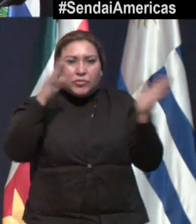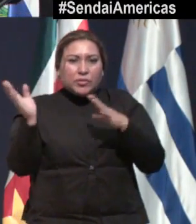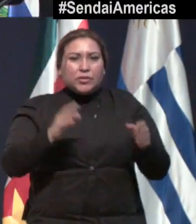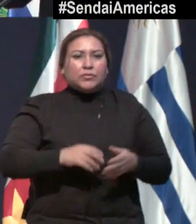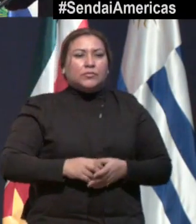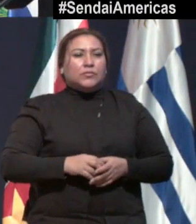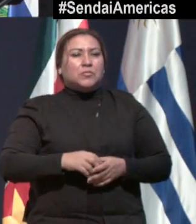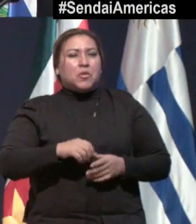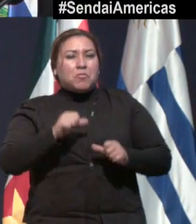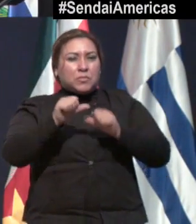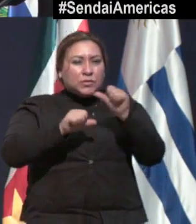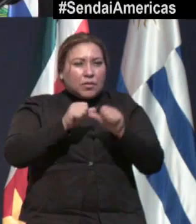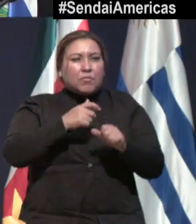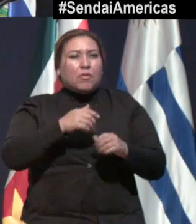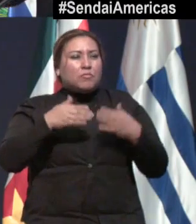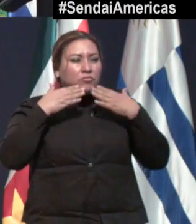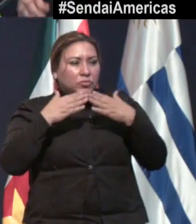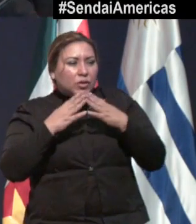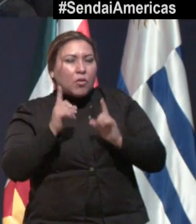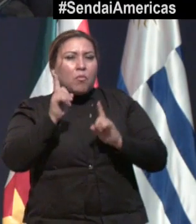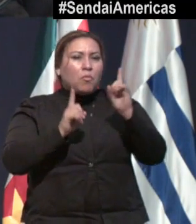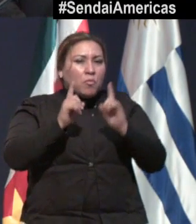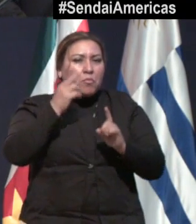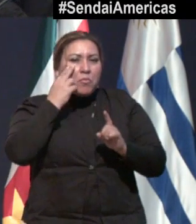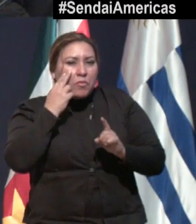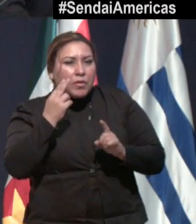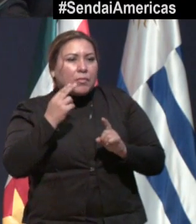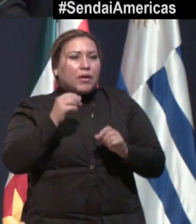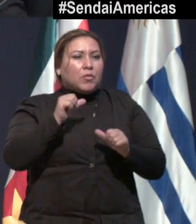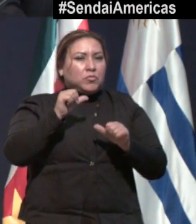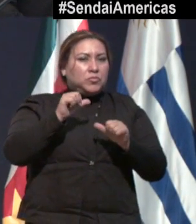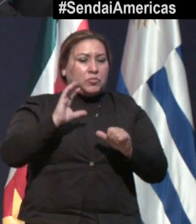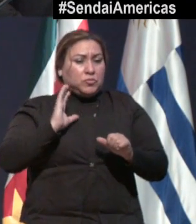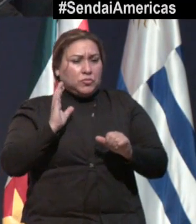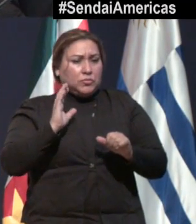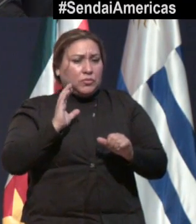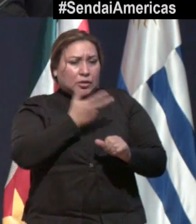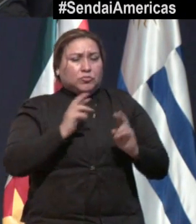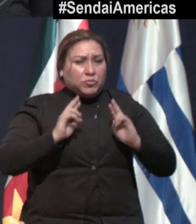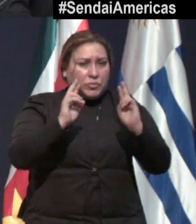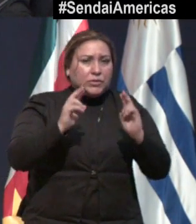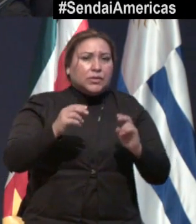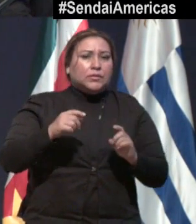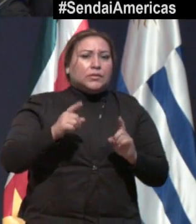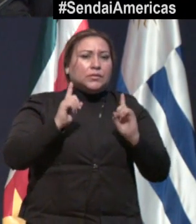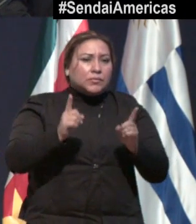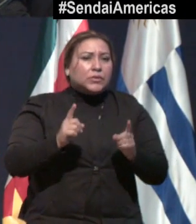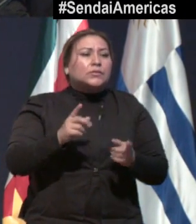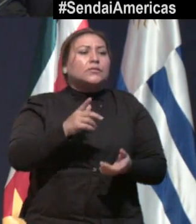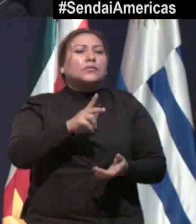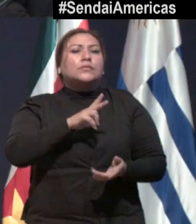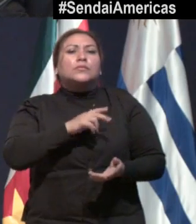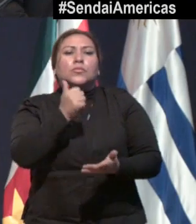desde la perspectiva de lo subregional y regional como organismos intergubernamentales, y también contamos aquí con